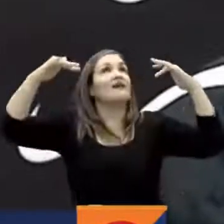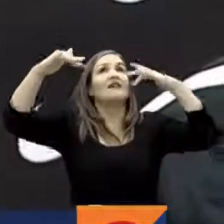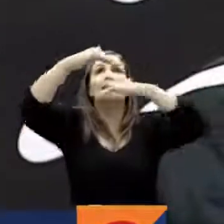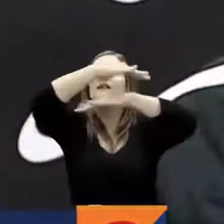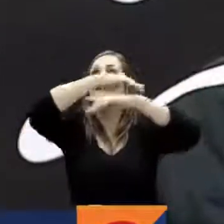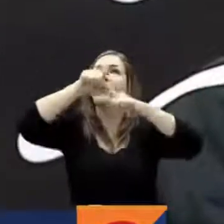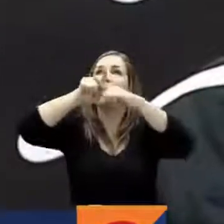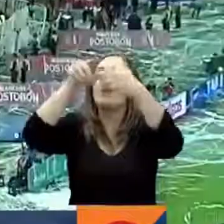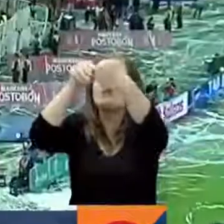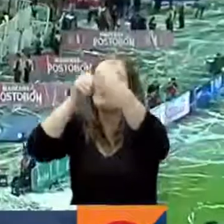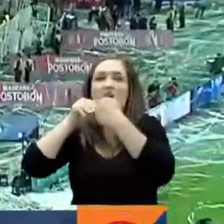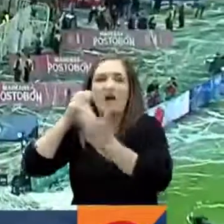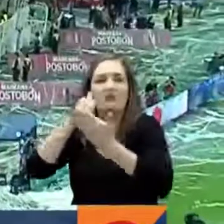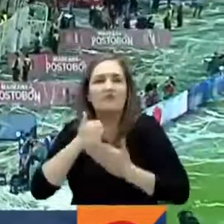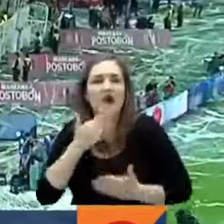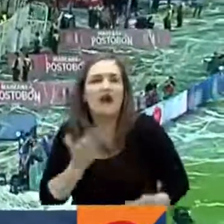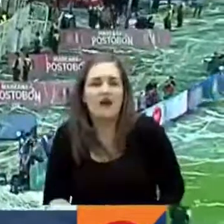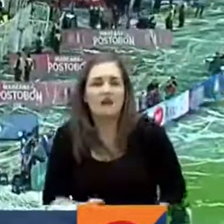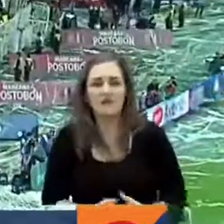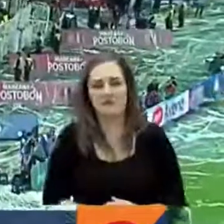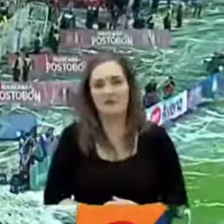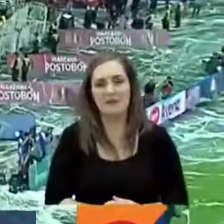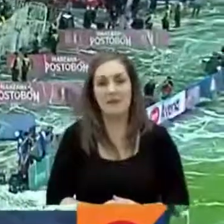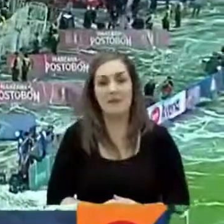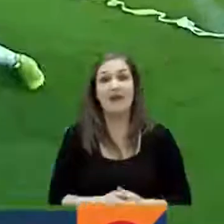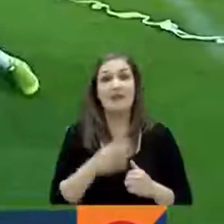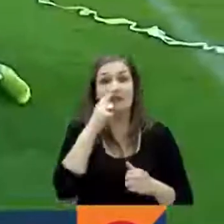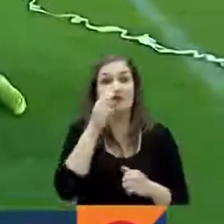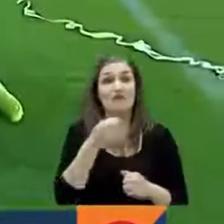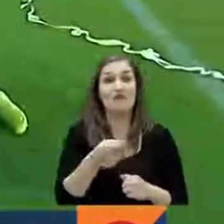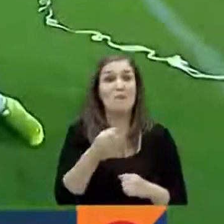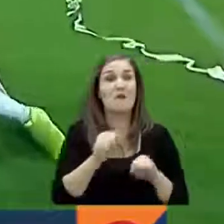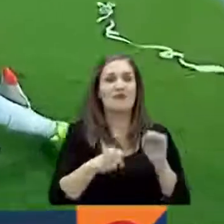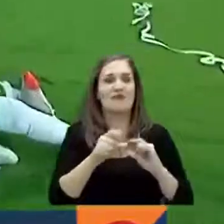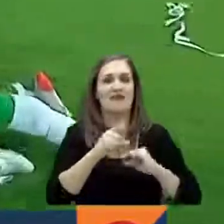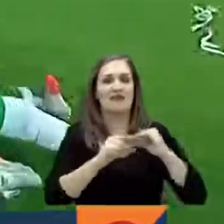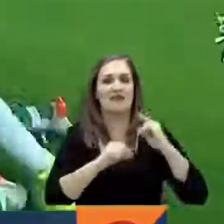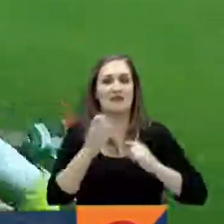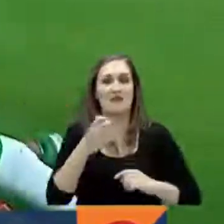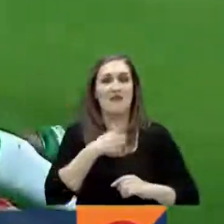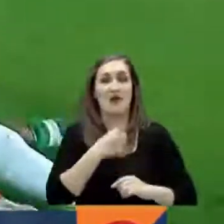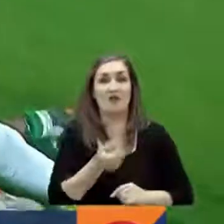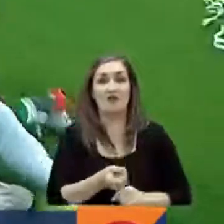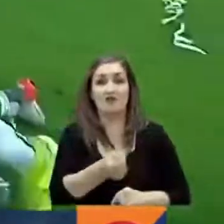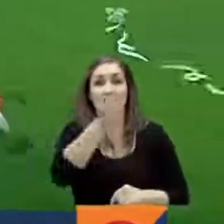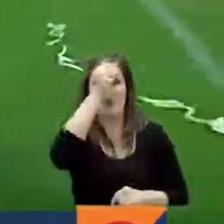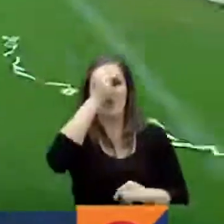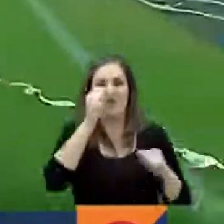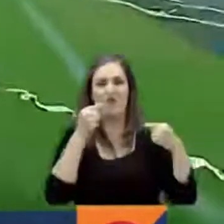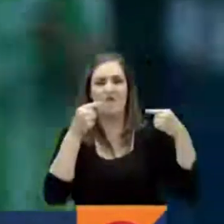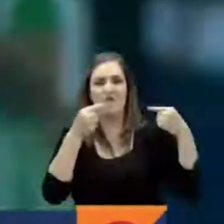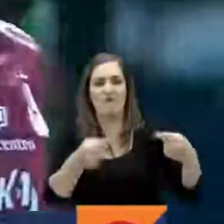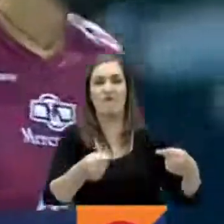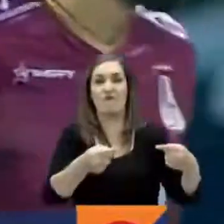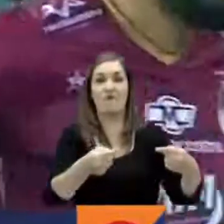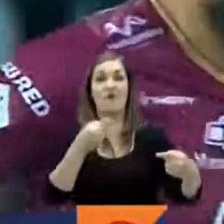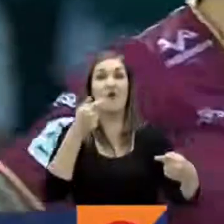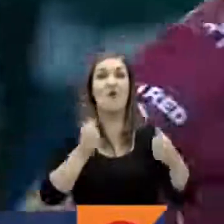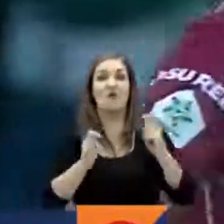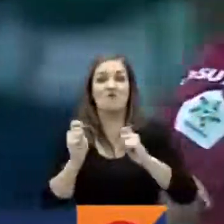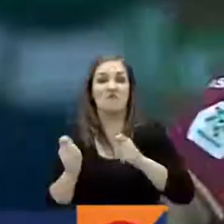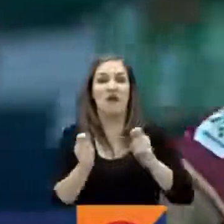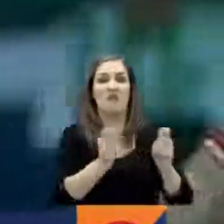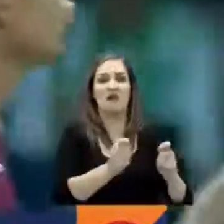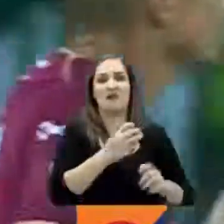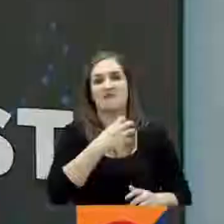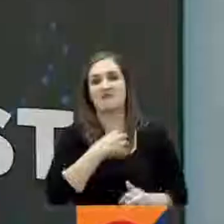nos está ayudando mucho. Nacional está muy cerca de un nuevo título y en el Manuel Murillo Toro el próximo domingo el fútbol colombiano conocerá a su nuevo